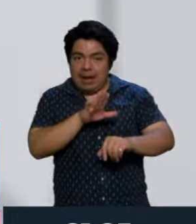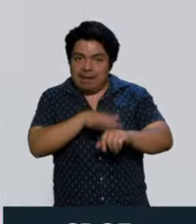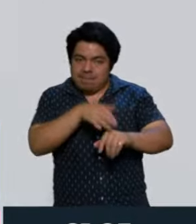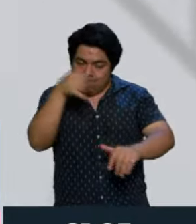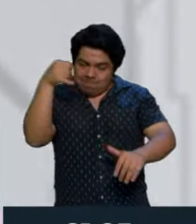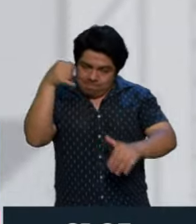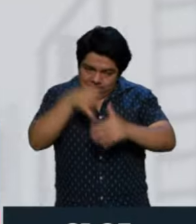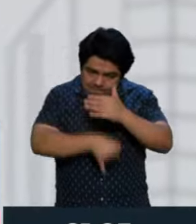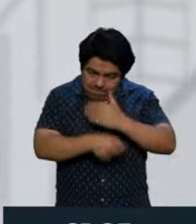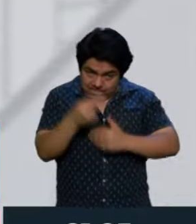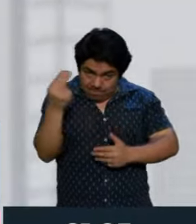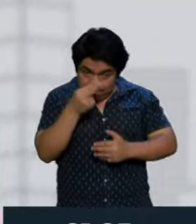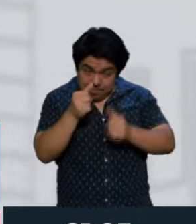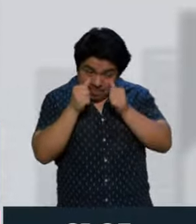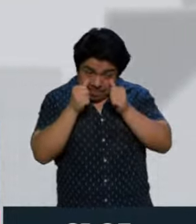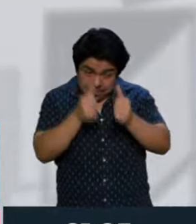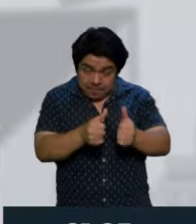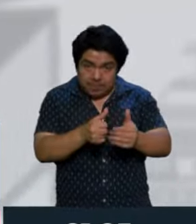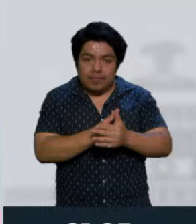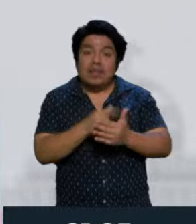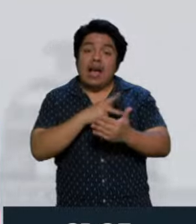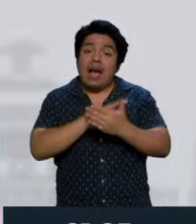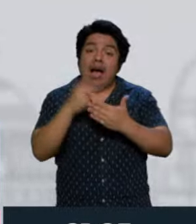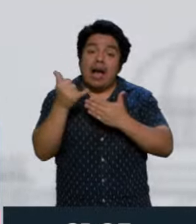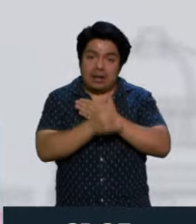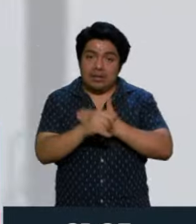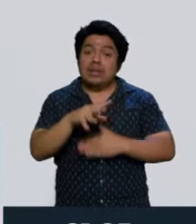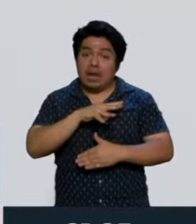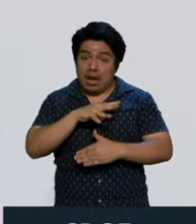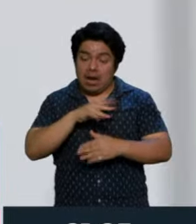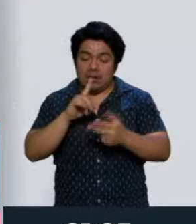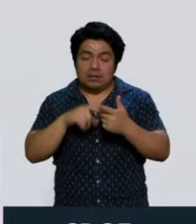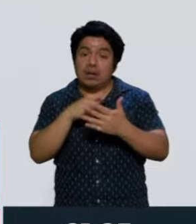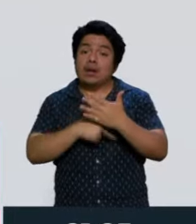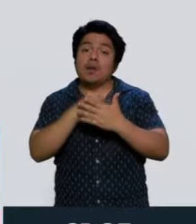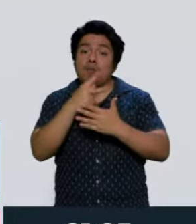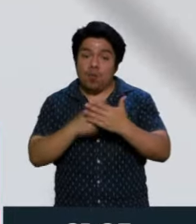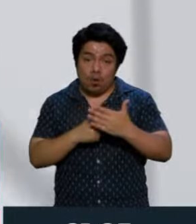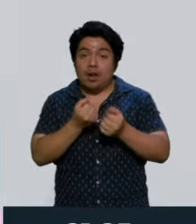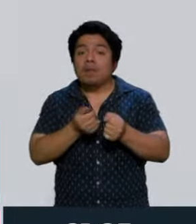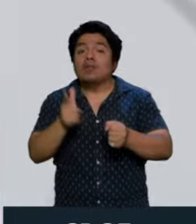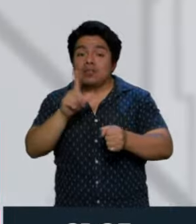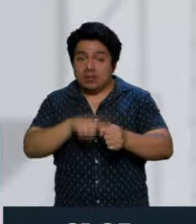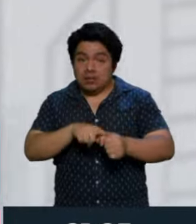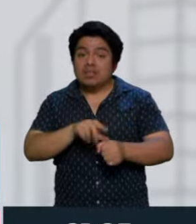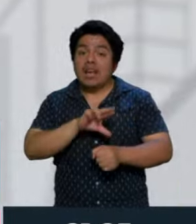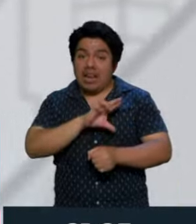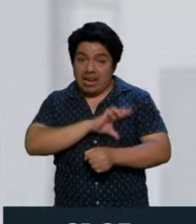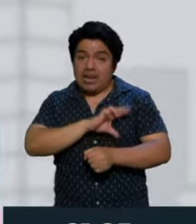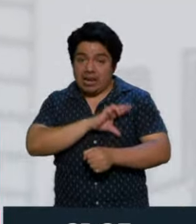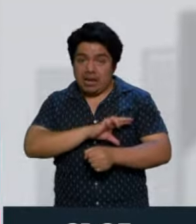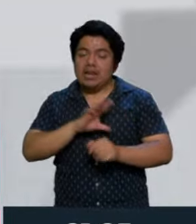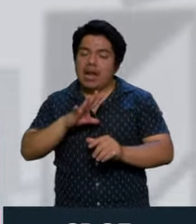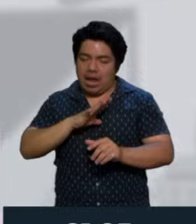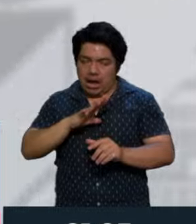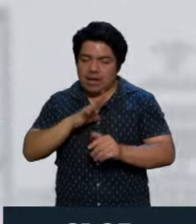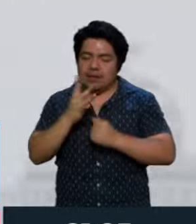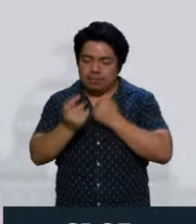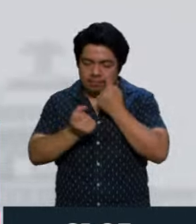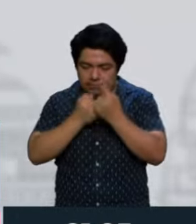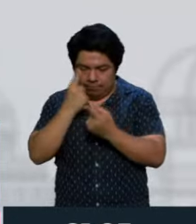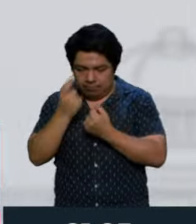fondo. Hay proyectos de vivienda, hay programas de vivienda social en renta para jóvenes y estudiantes en algunas ciudades, se han estudiado